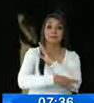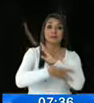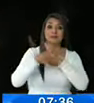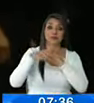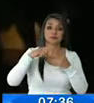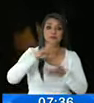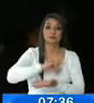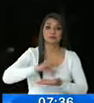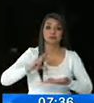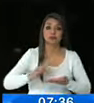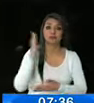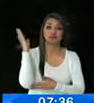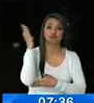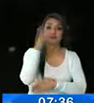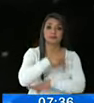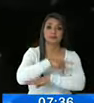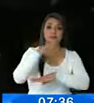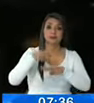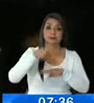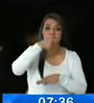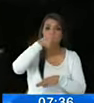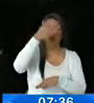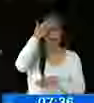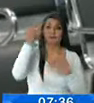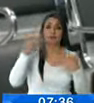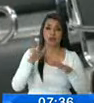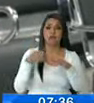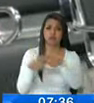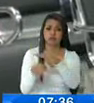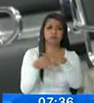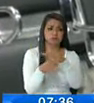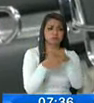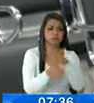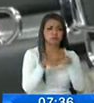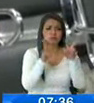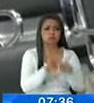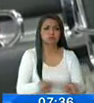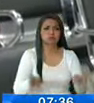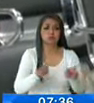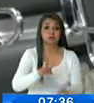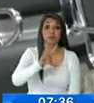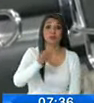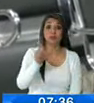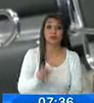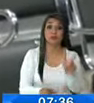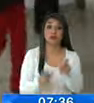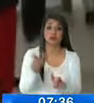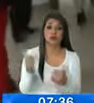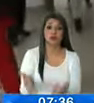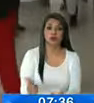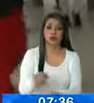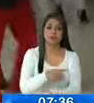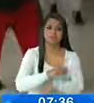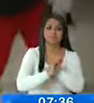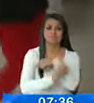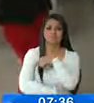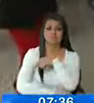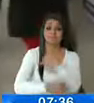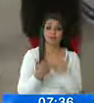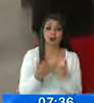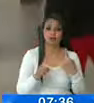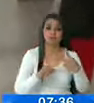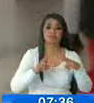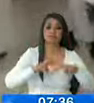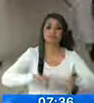Napo, Tungurahua, Pichincha y Santo Domingo de los Áchilas. Los 21 implicados están con medidas sustitutivas y ahora la fase de